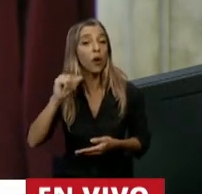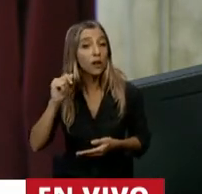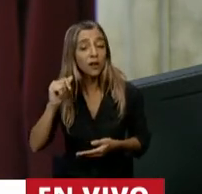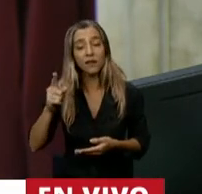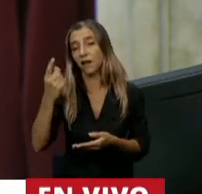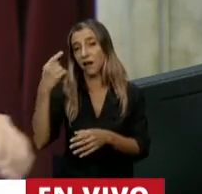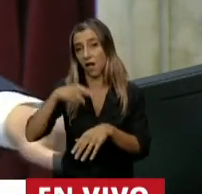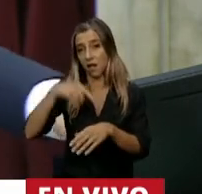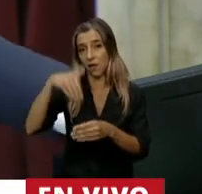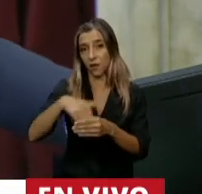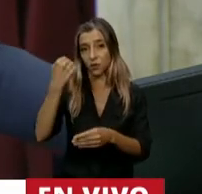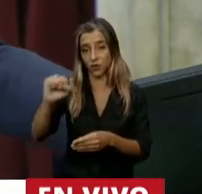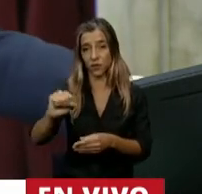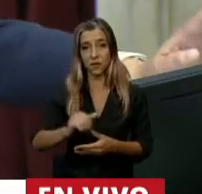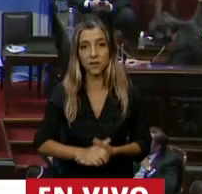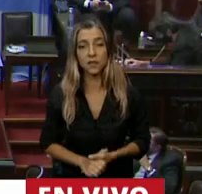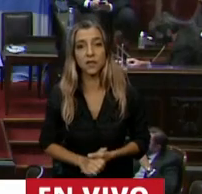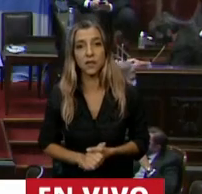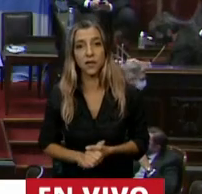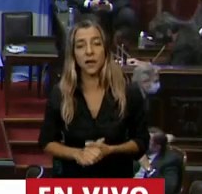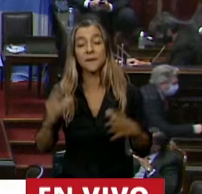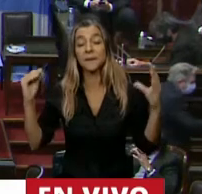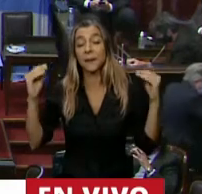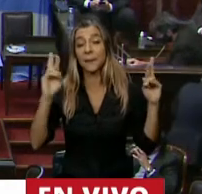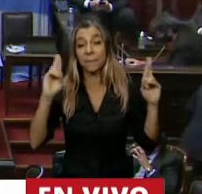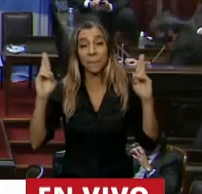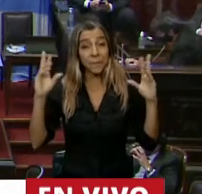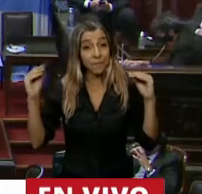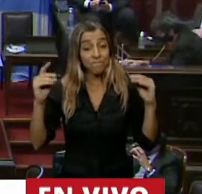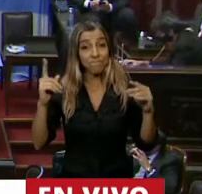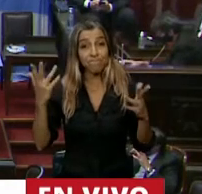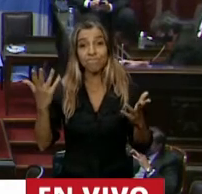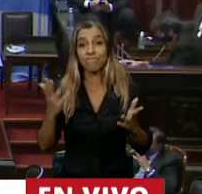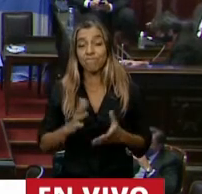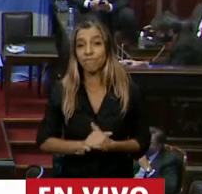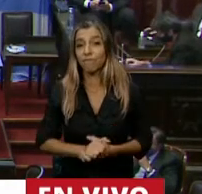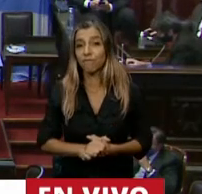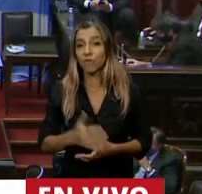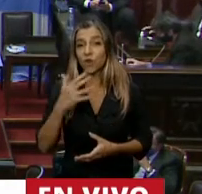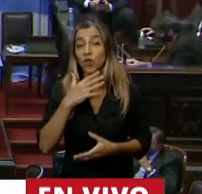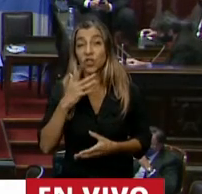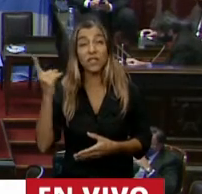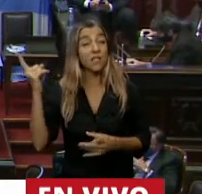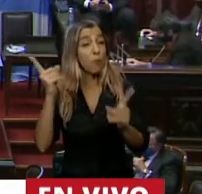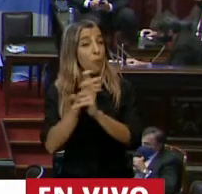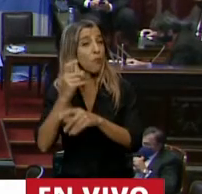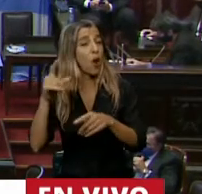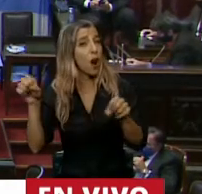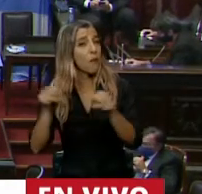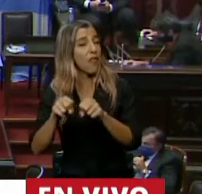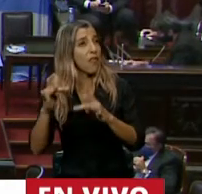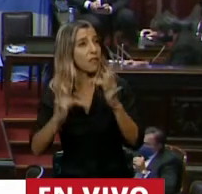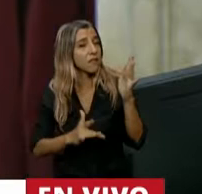ausente a la hora de votar. Ay, señor presidente, tengo un problema con el...